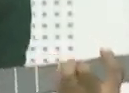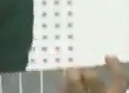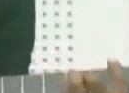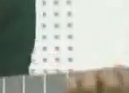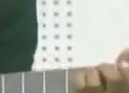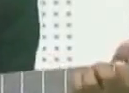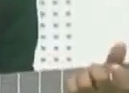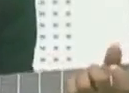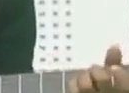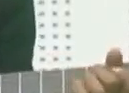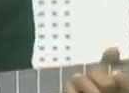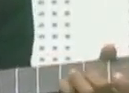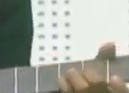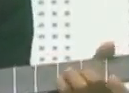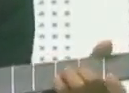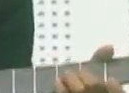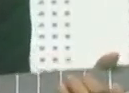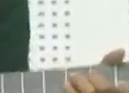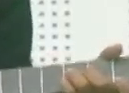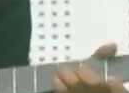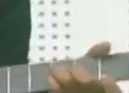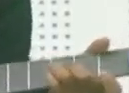Nicolás, aquí presente.